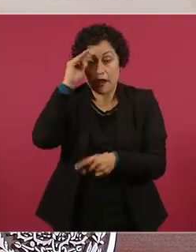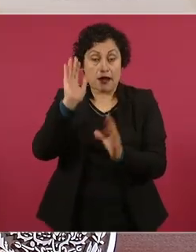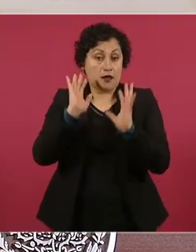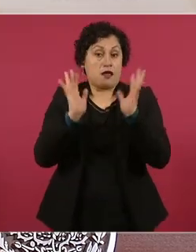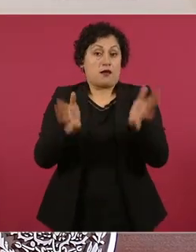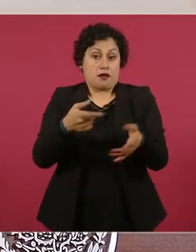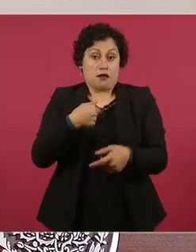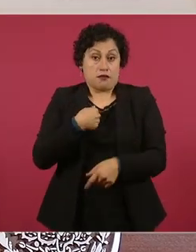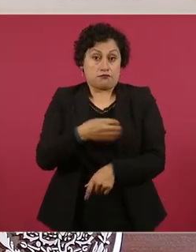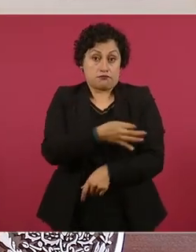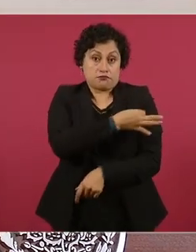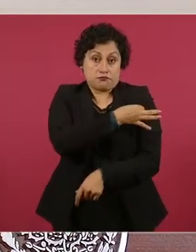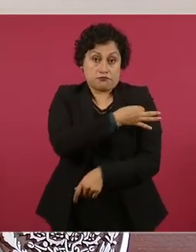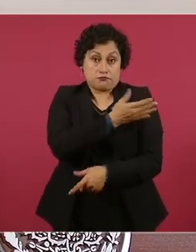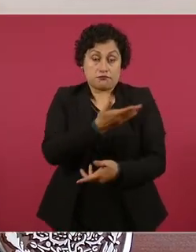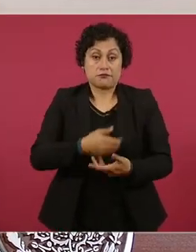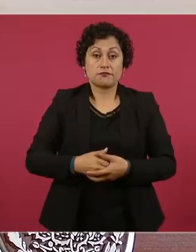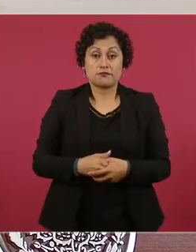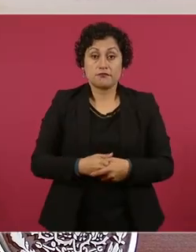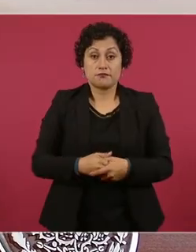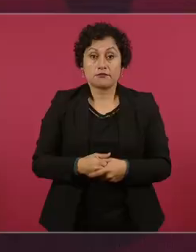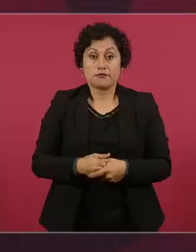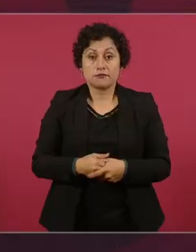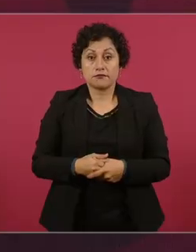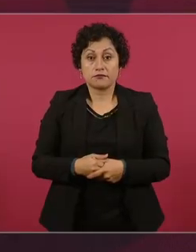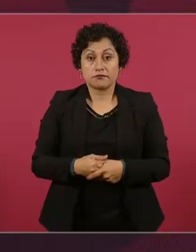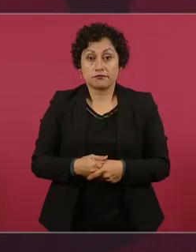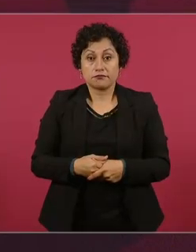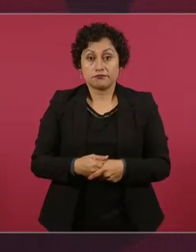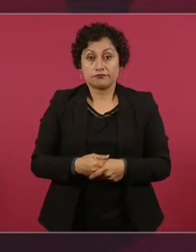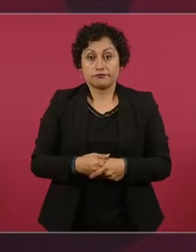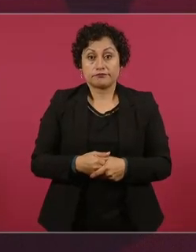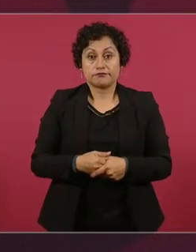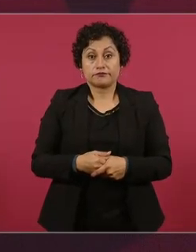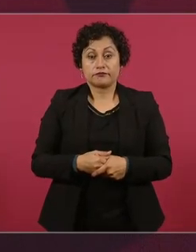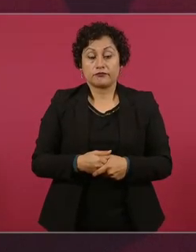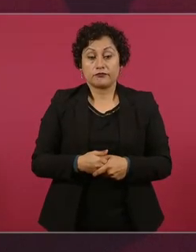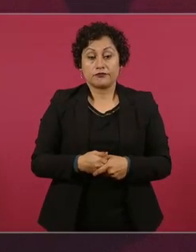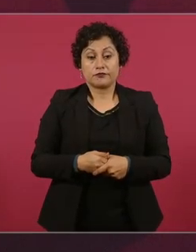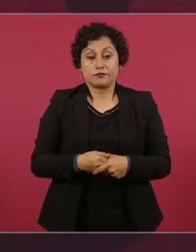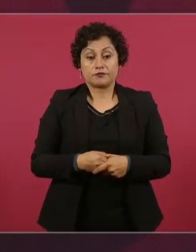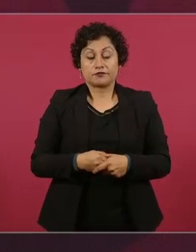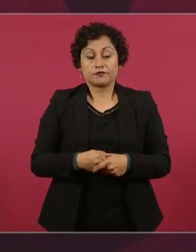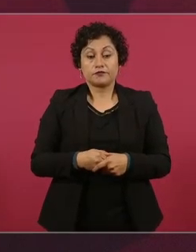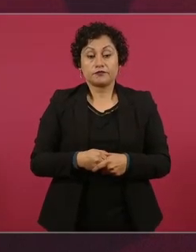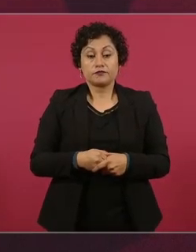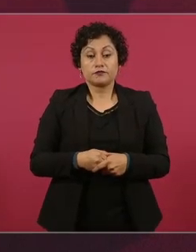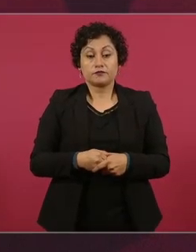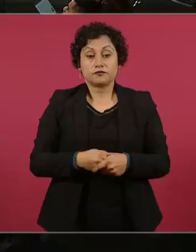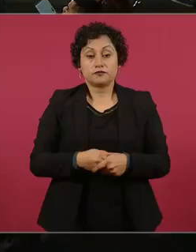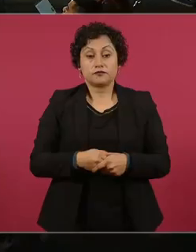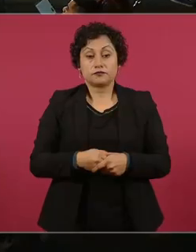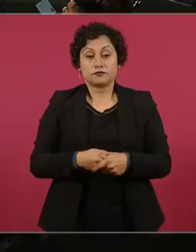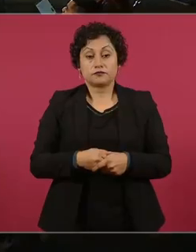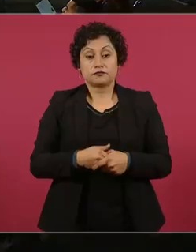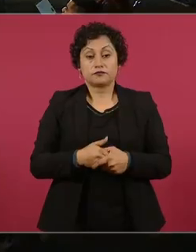las que no quieren.